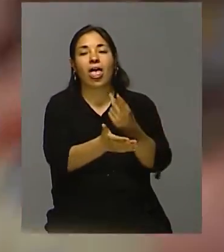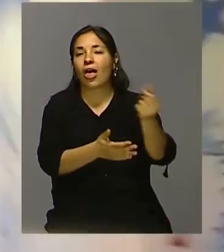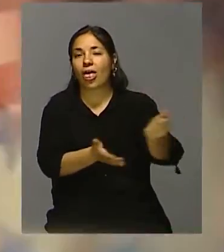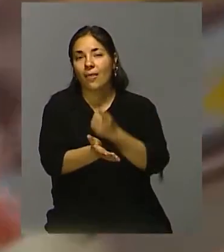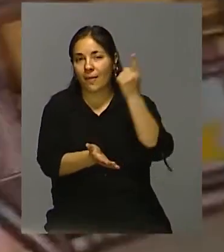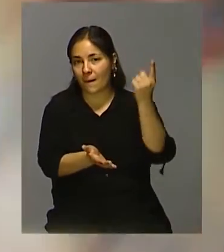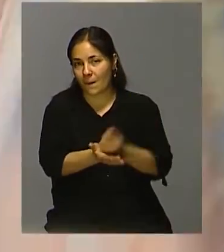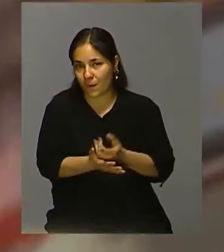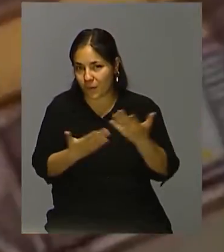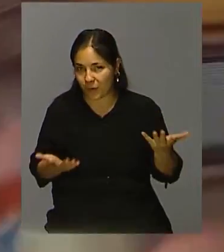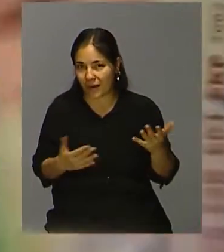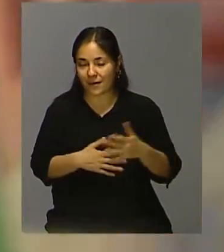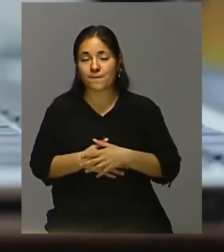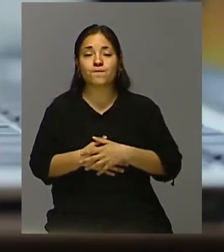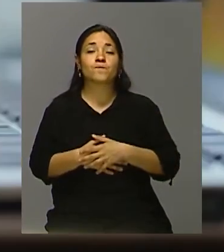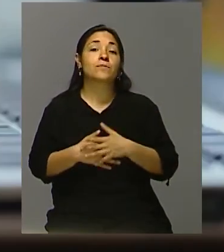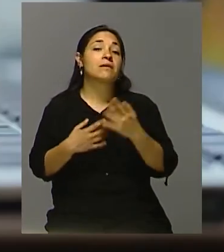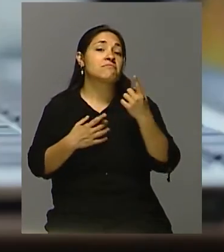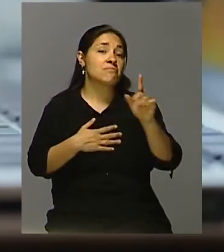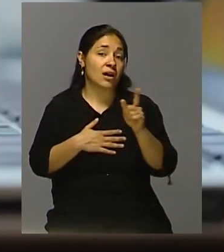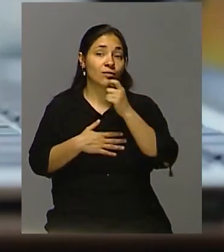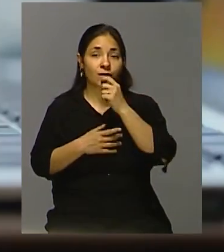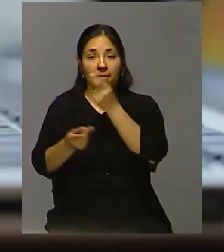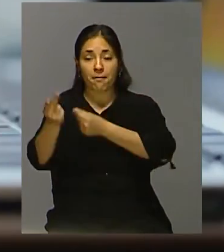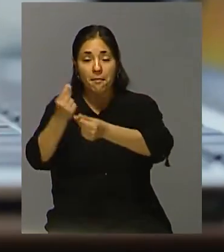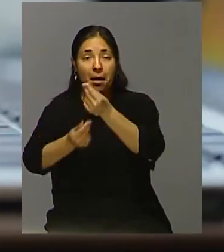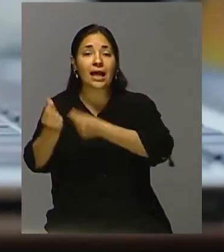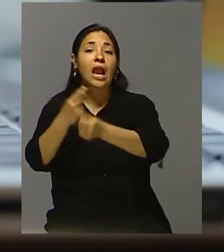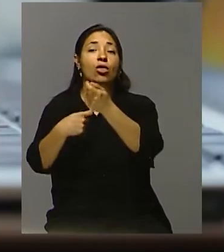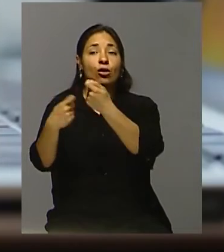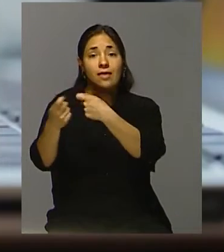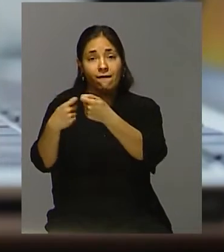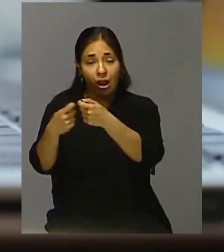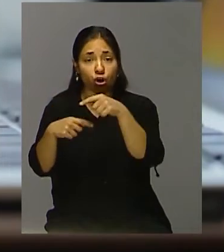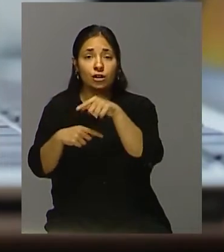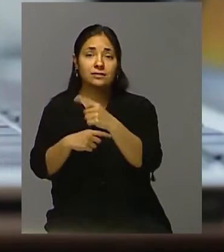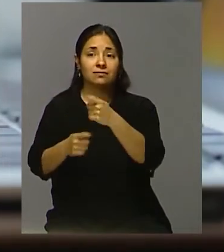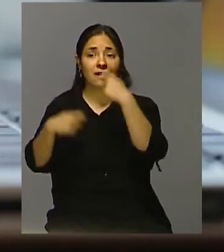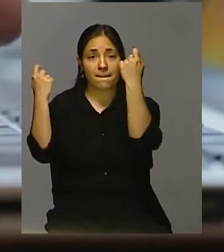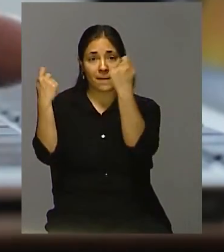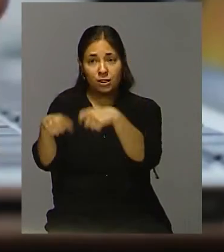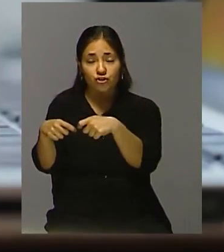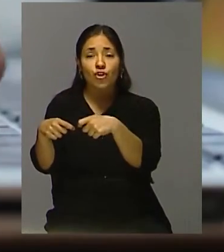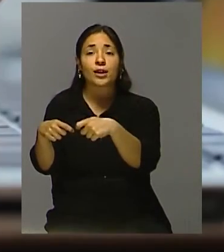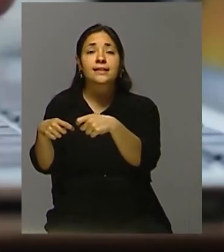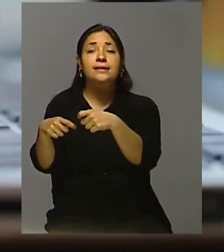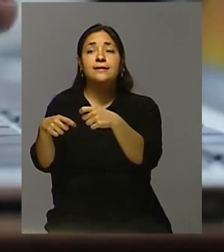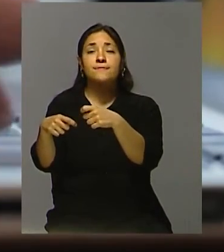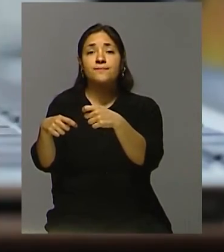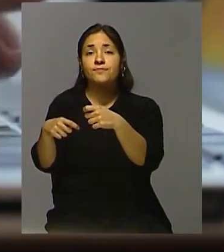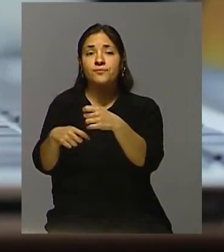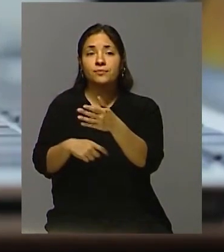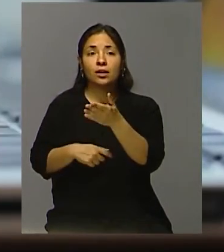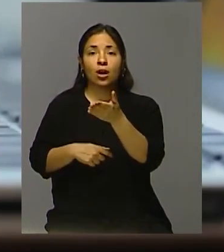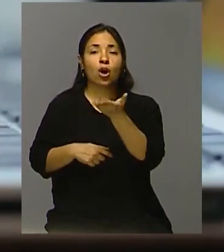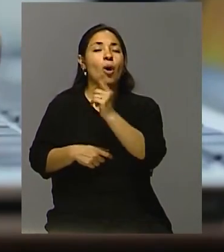por supuesto. Creo que las bondades del mercado de valores que me parece que todo inversor debería tener, no necesariamente todo el